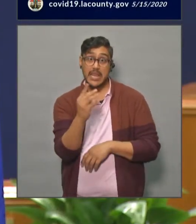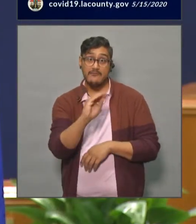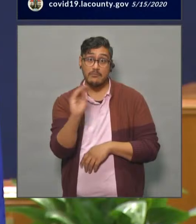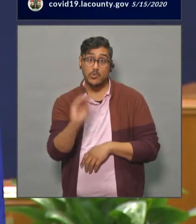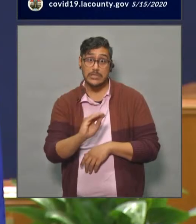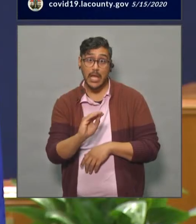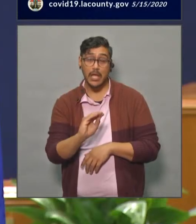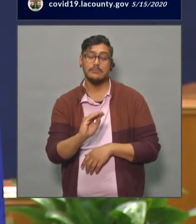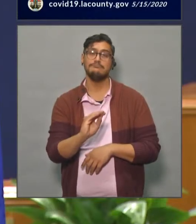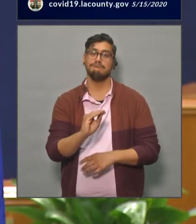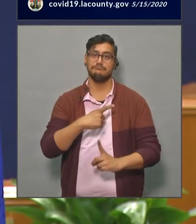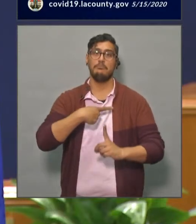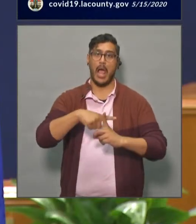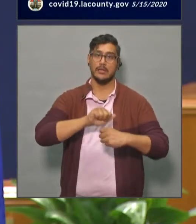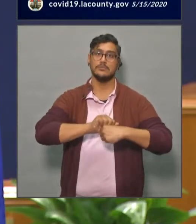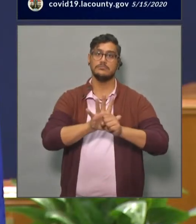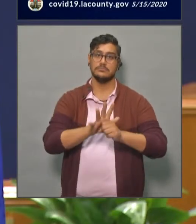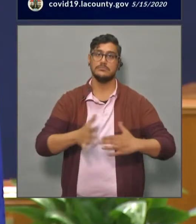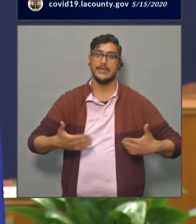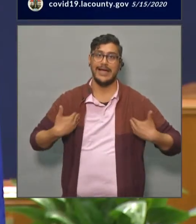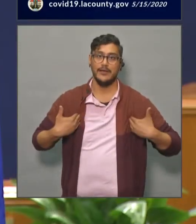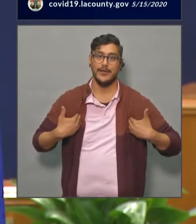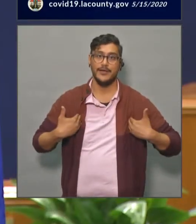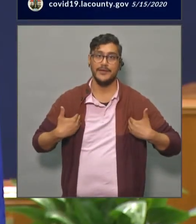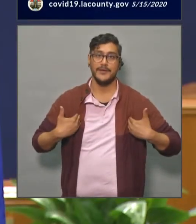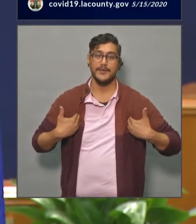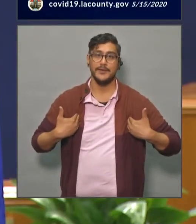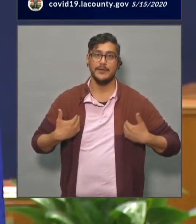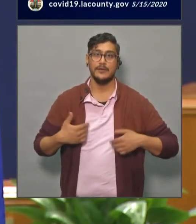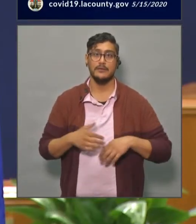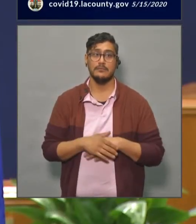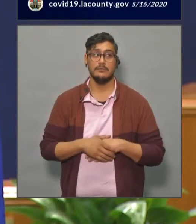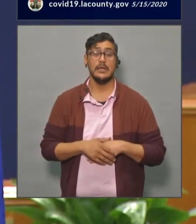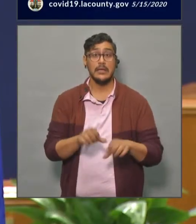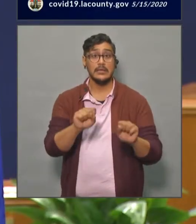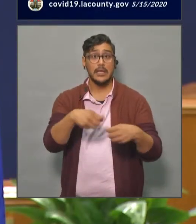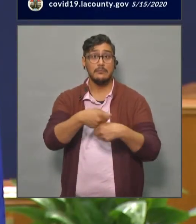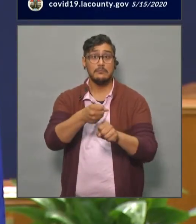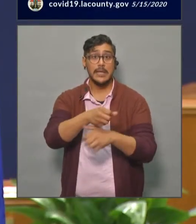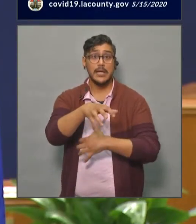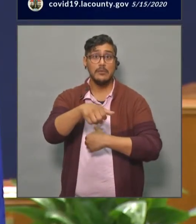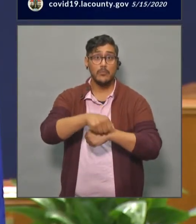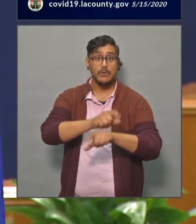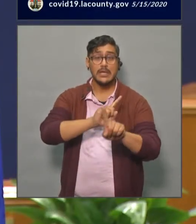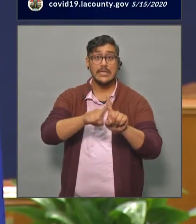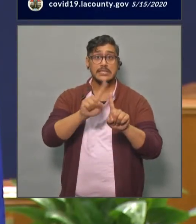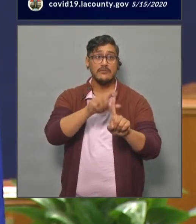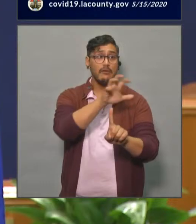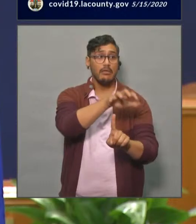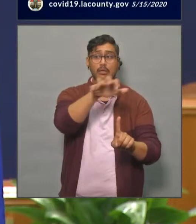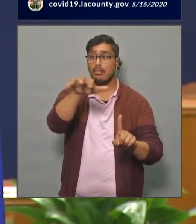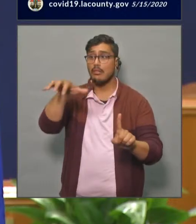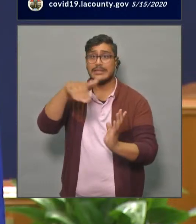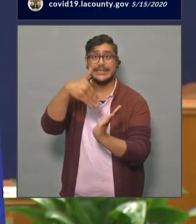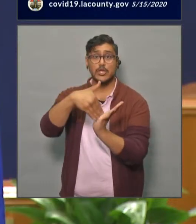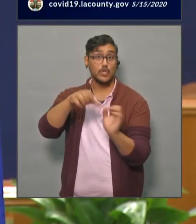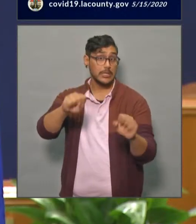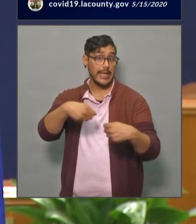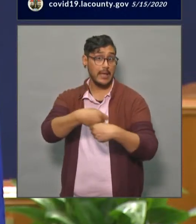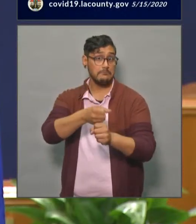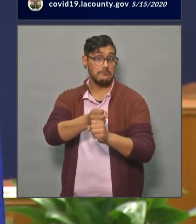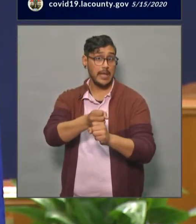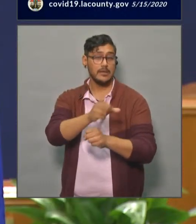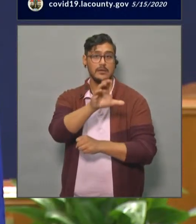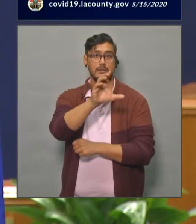11% fueron positivas. Hay citas disponibles en los sitios de prueba regionales y puede hacer una cita